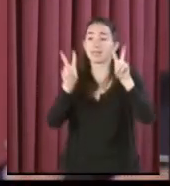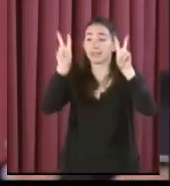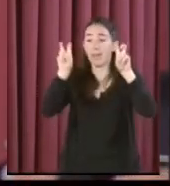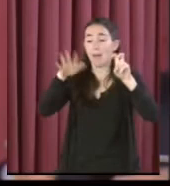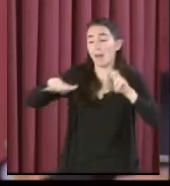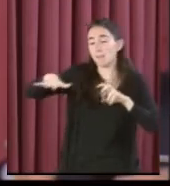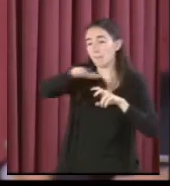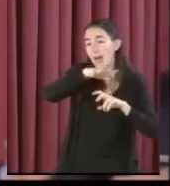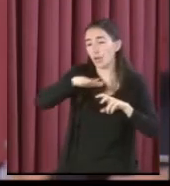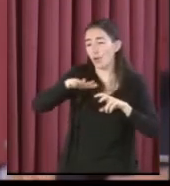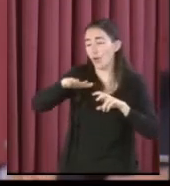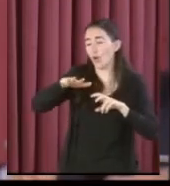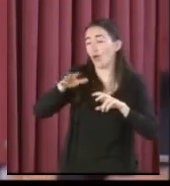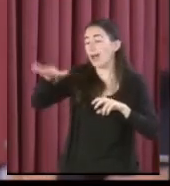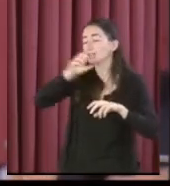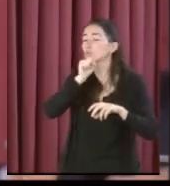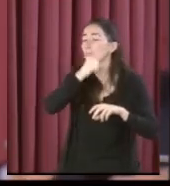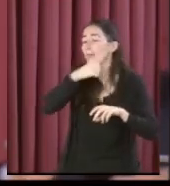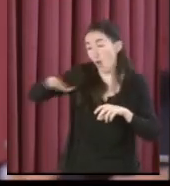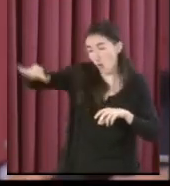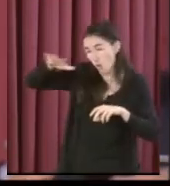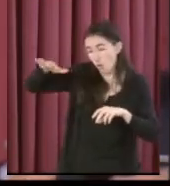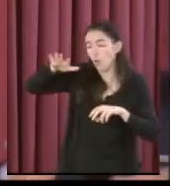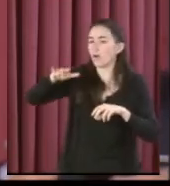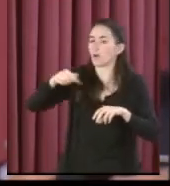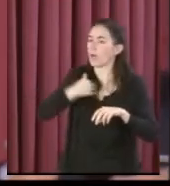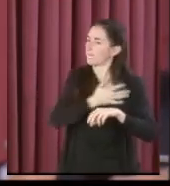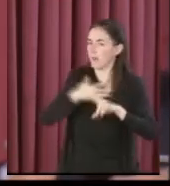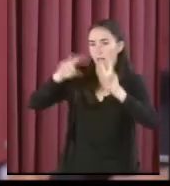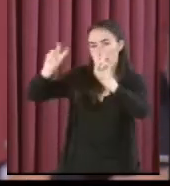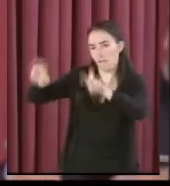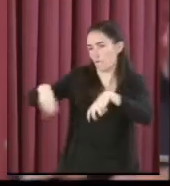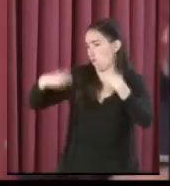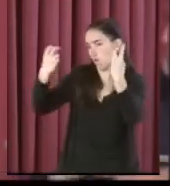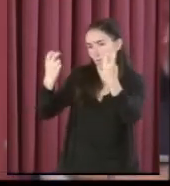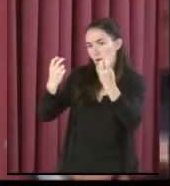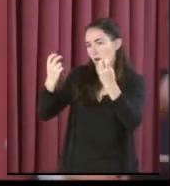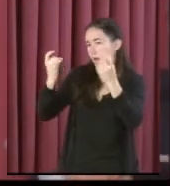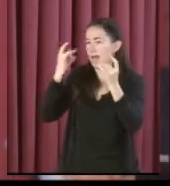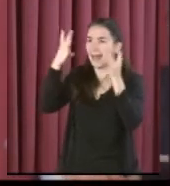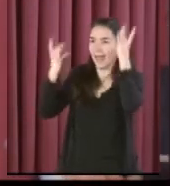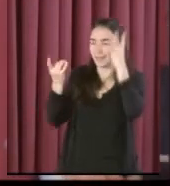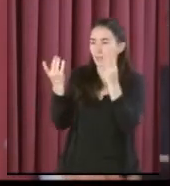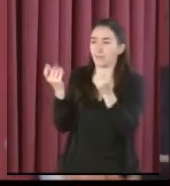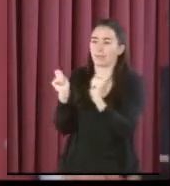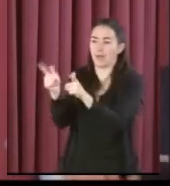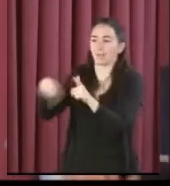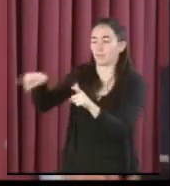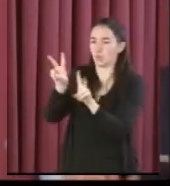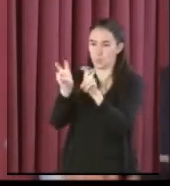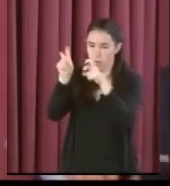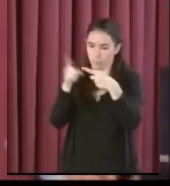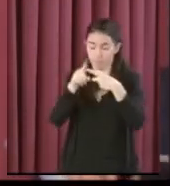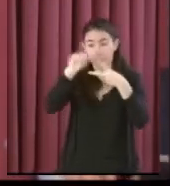de la Villanueva, paso determinante para el desarrollo del distrito de la creatividad. El acuerdo sobre el proyecto de una nueva